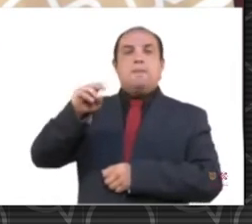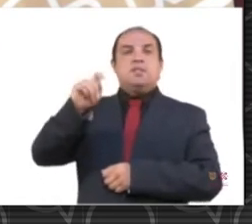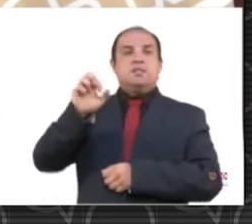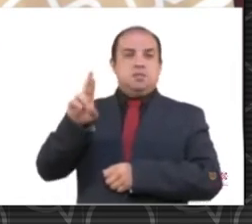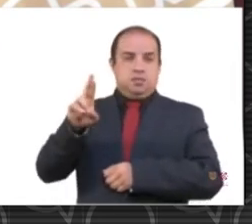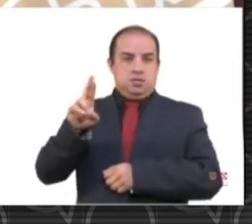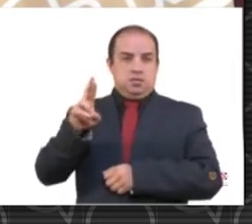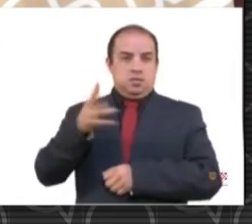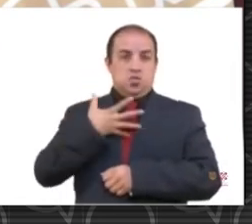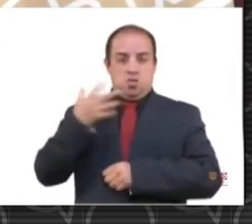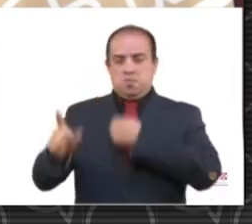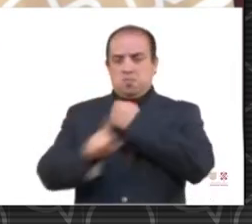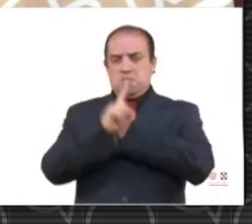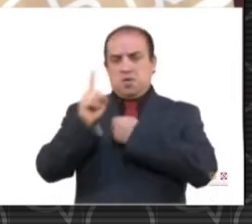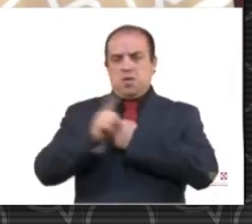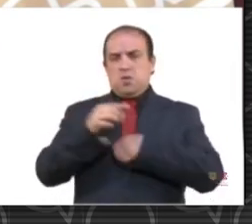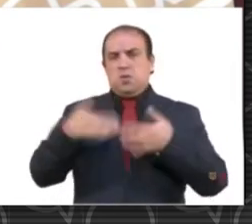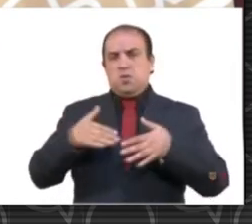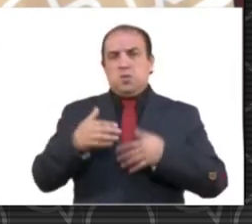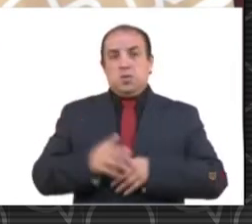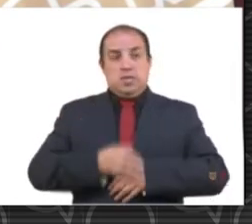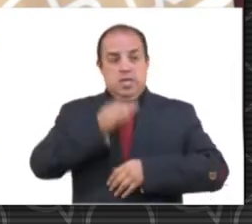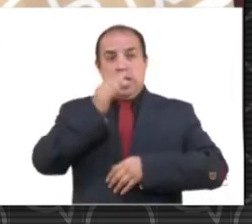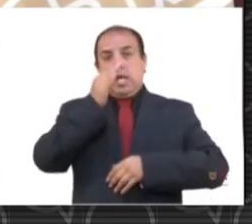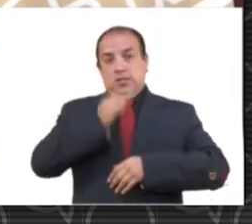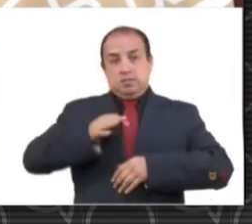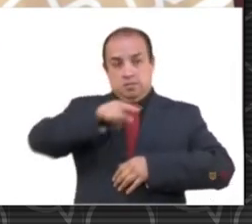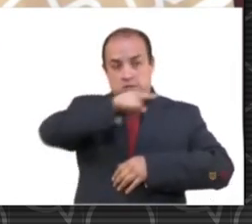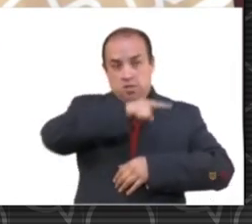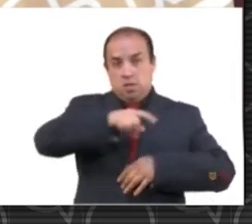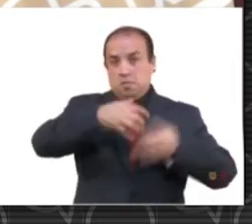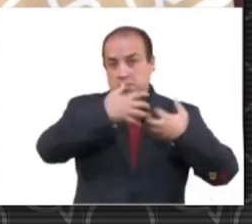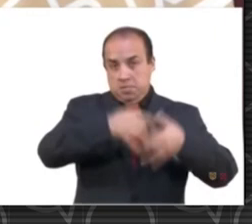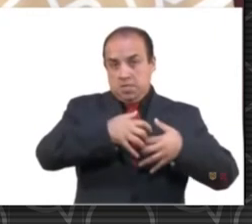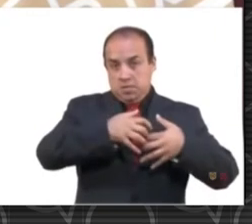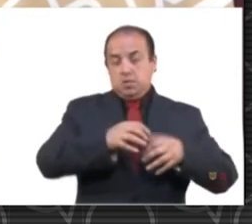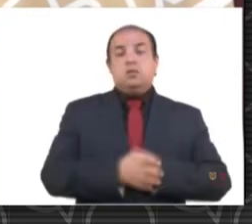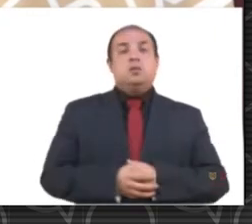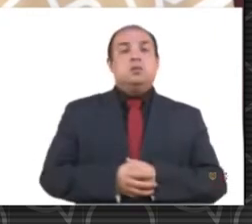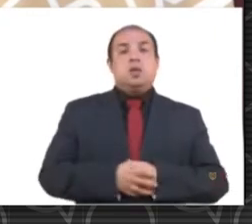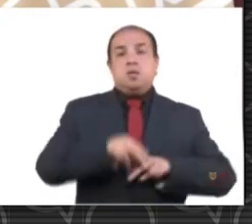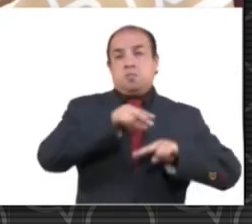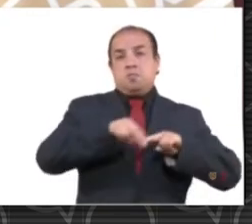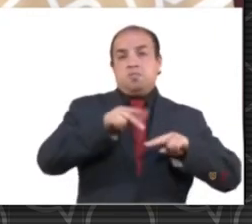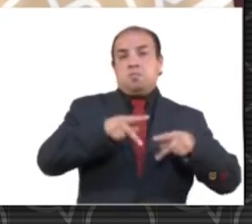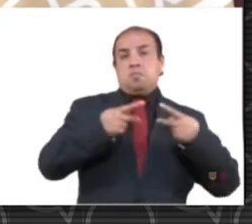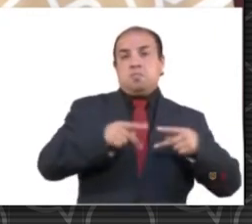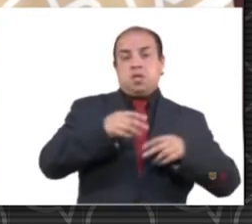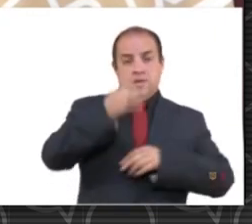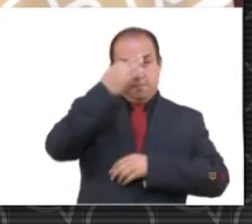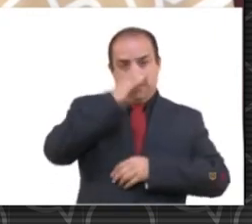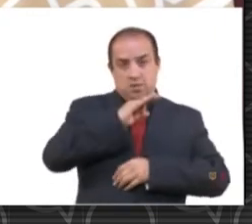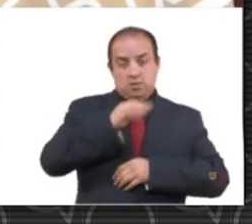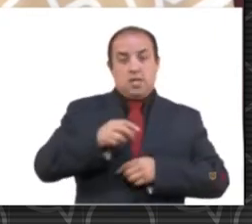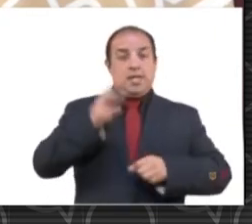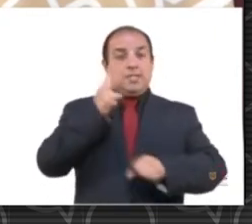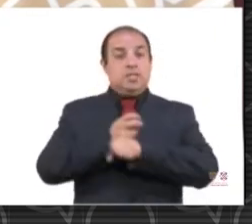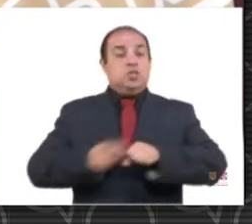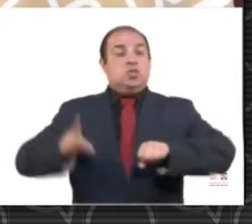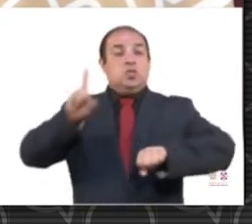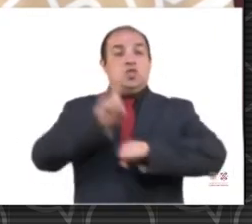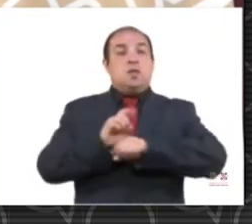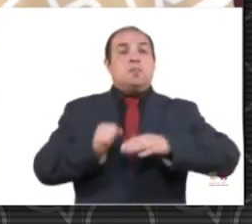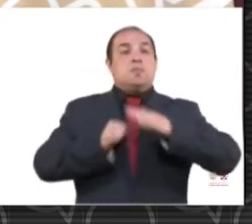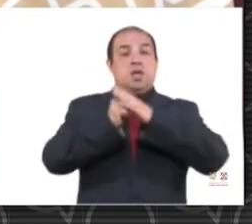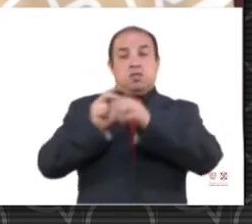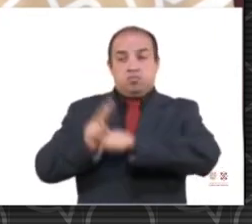Pues problema que hubo, que inclusive fue reconocido por ellos. El segundo día se reforzó la vigilancia de la Secretaría de